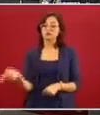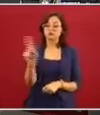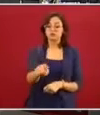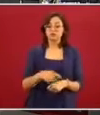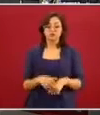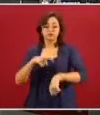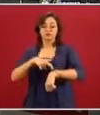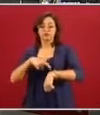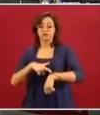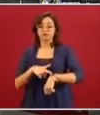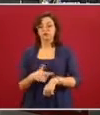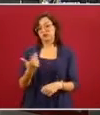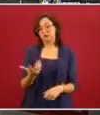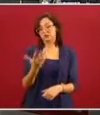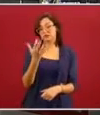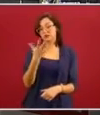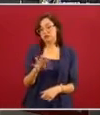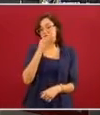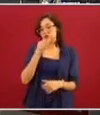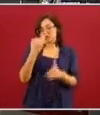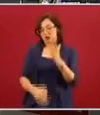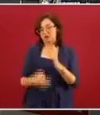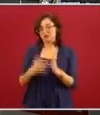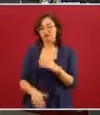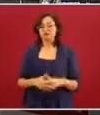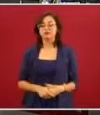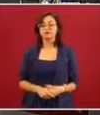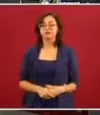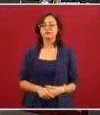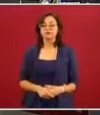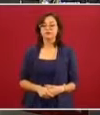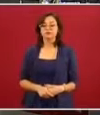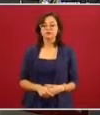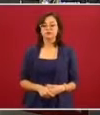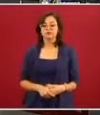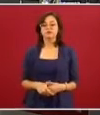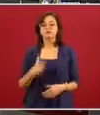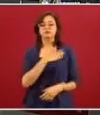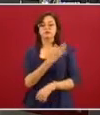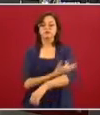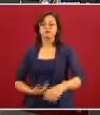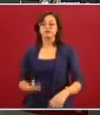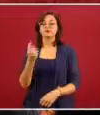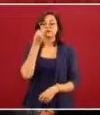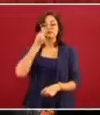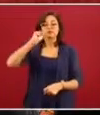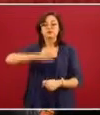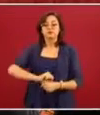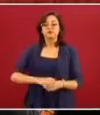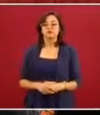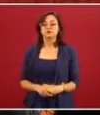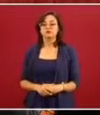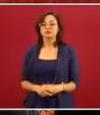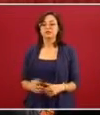las 19:50. Buenas tardes, subsecretario. Por favor. Preguntarle, nos faltan 6 personas para